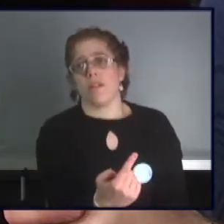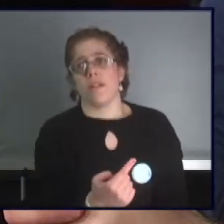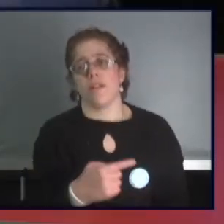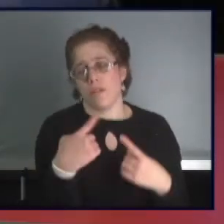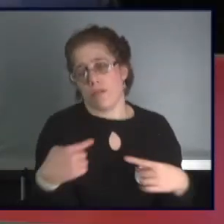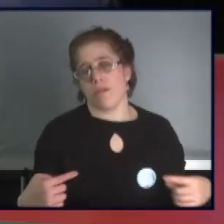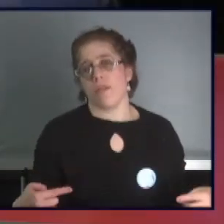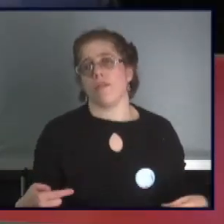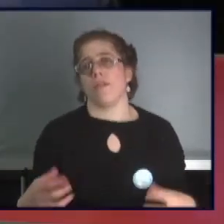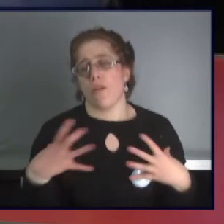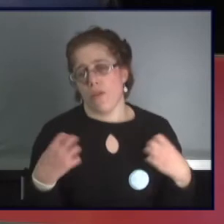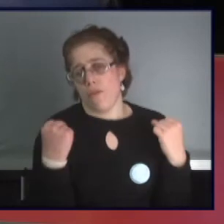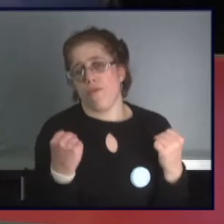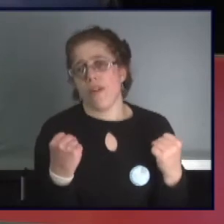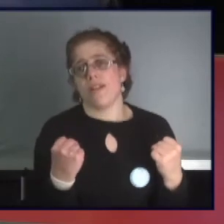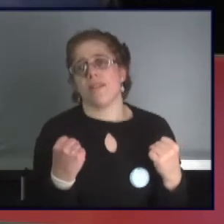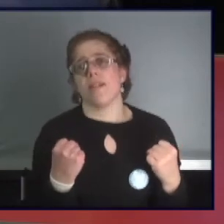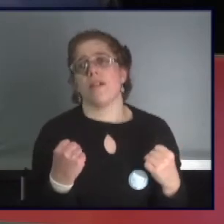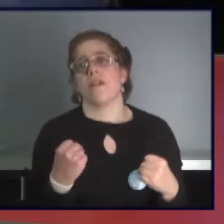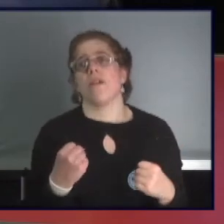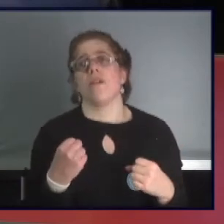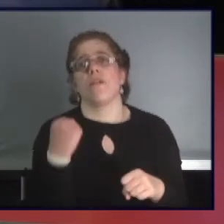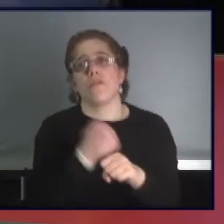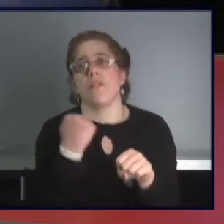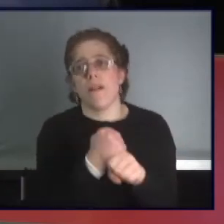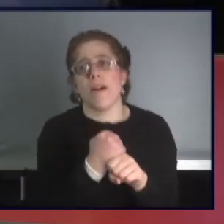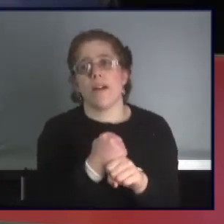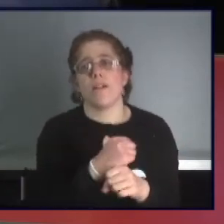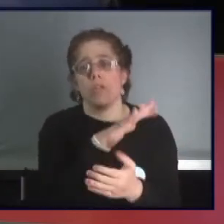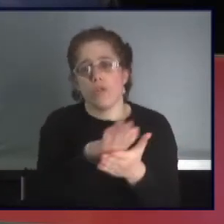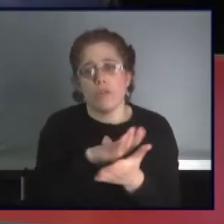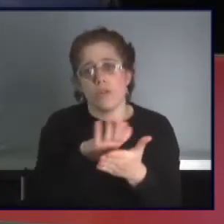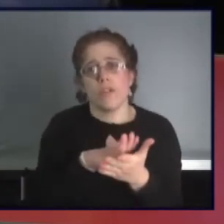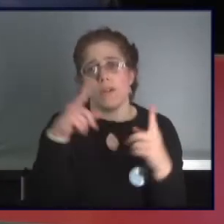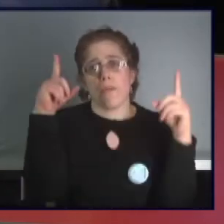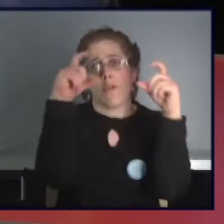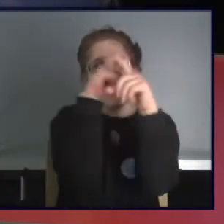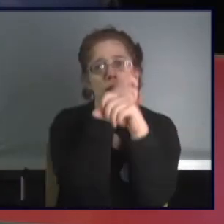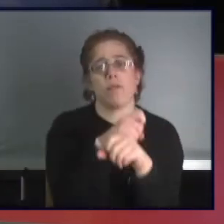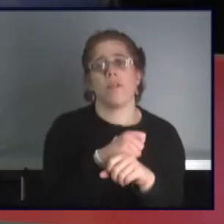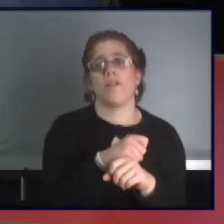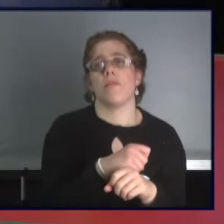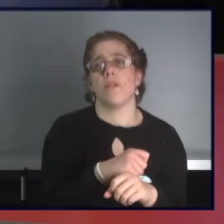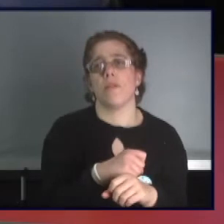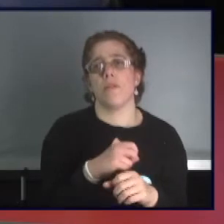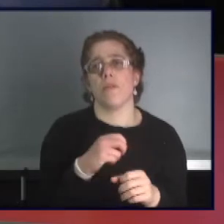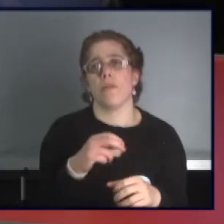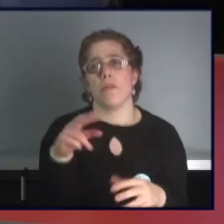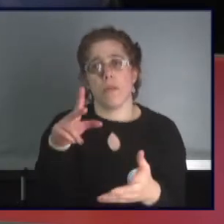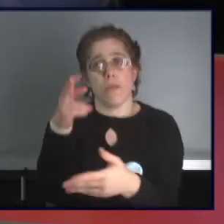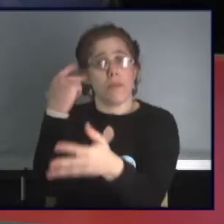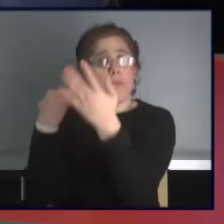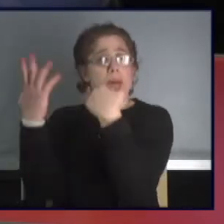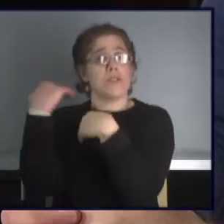con esfuerzo o como sea para resolver los problemas que cada vez son más complejos o va un paso atrás y los